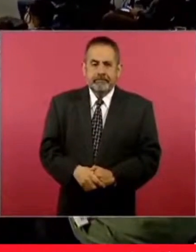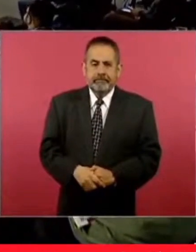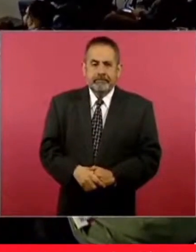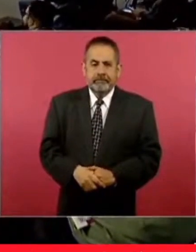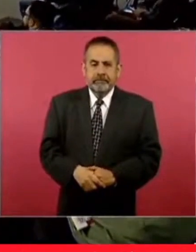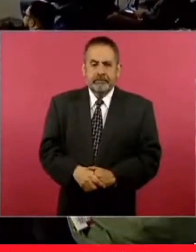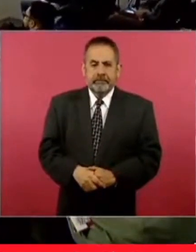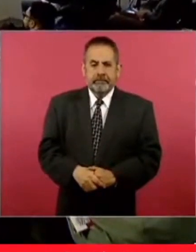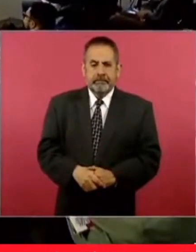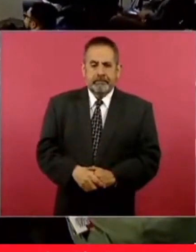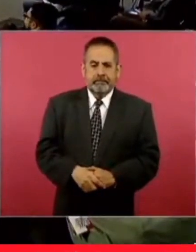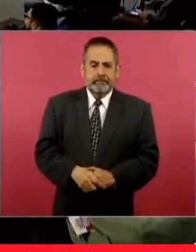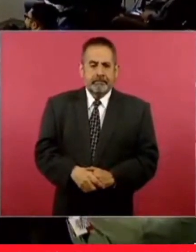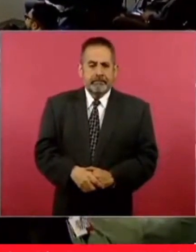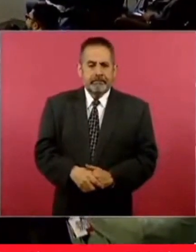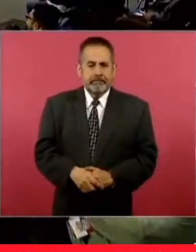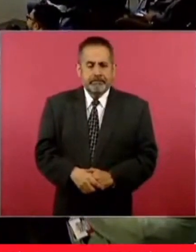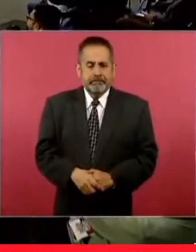Sí,